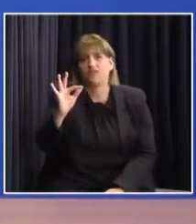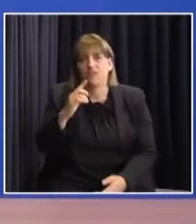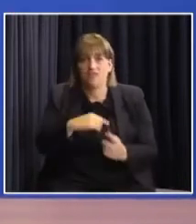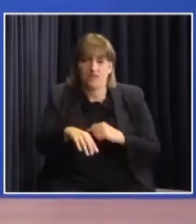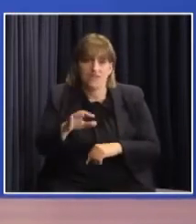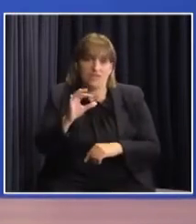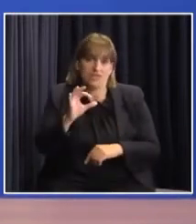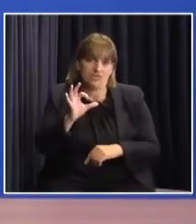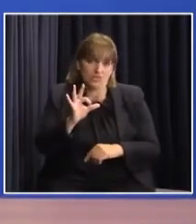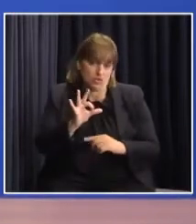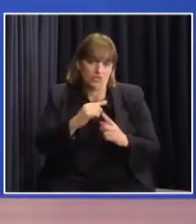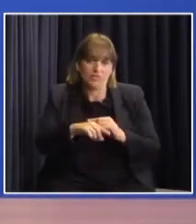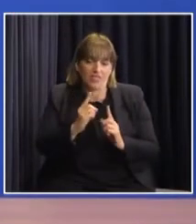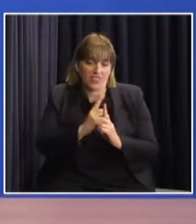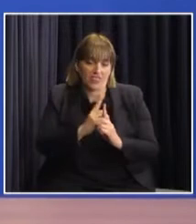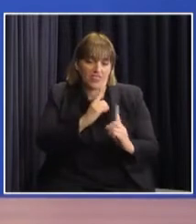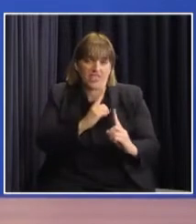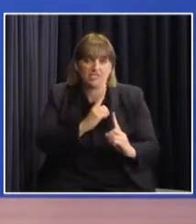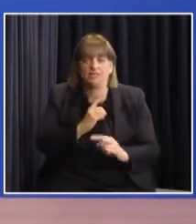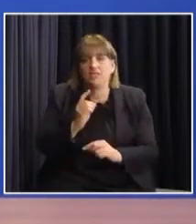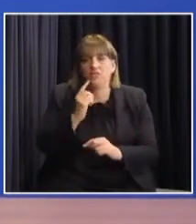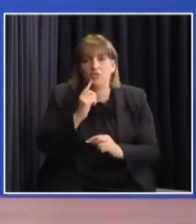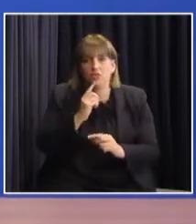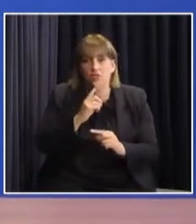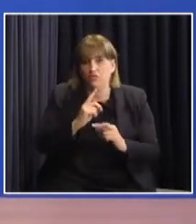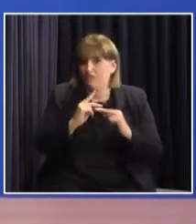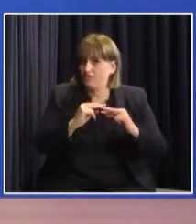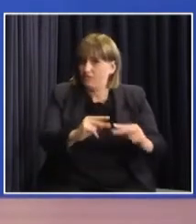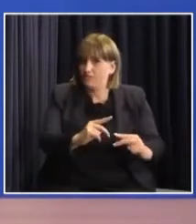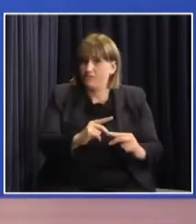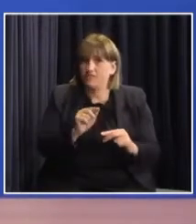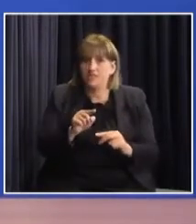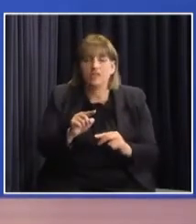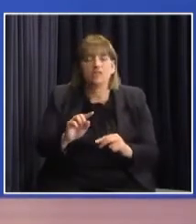distanciamiento físico sostenible. Y allí está la clave de este retorno.